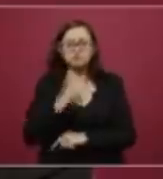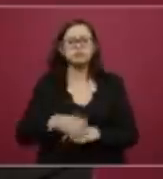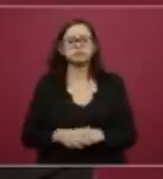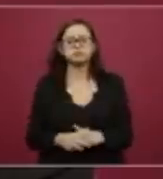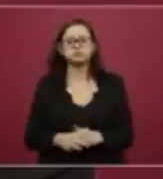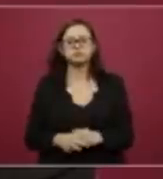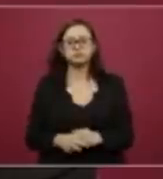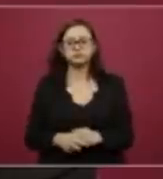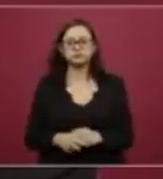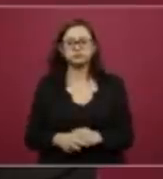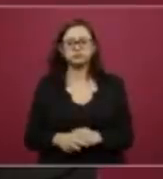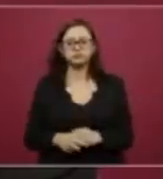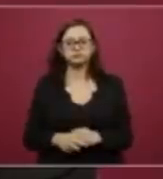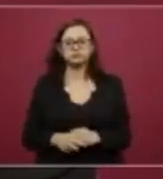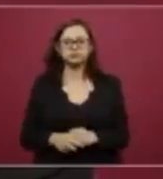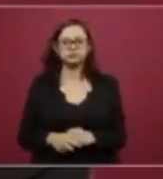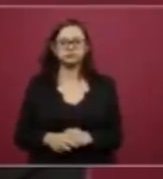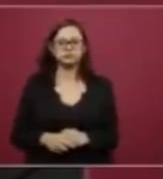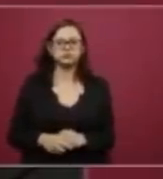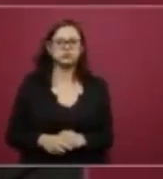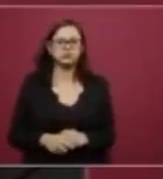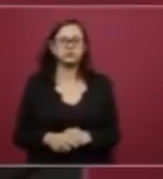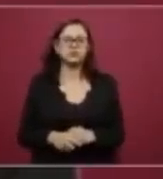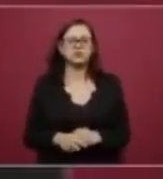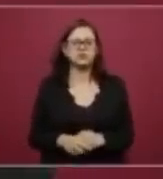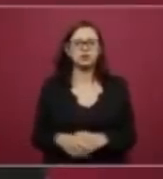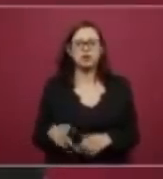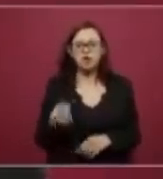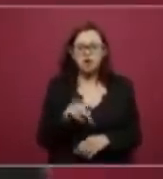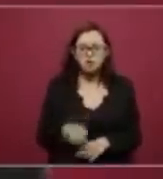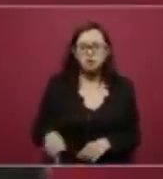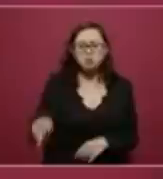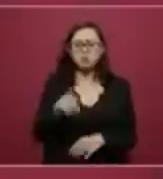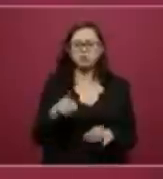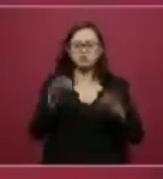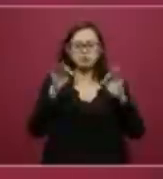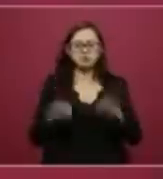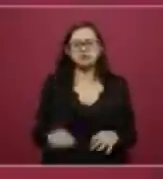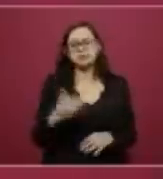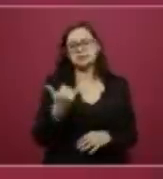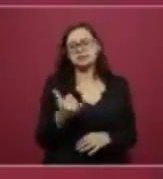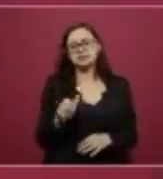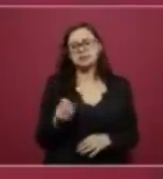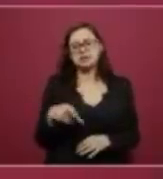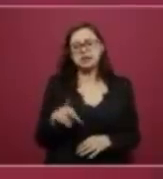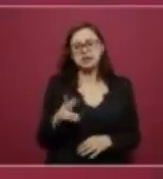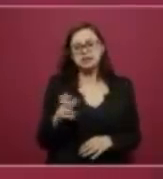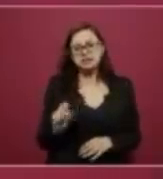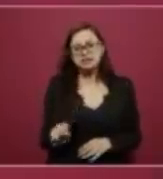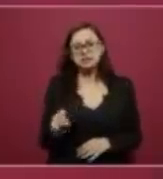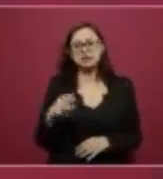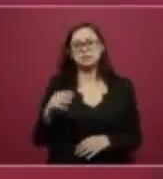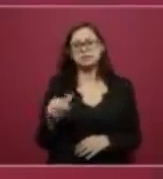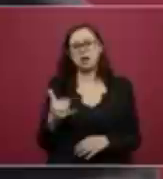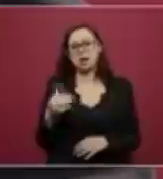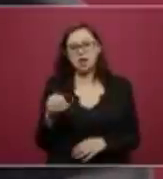a los pueblos originarios, a los yaquis, a los mayos,